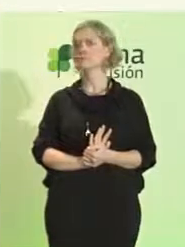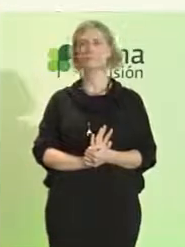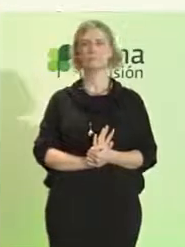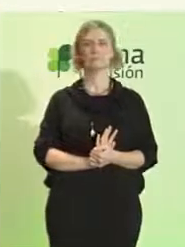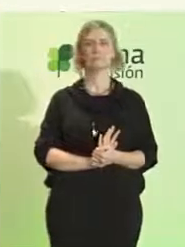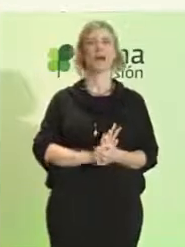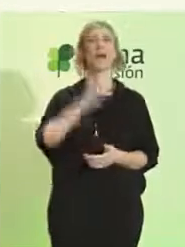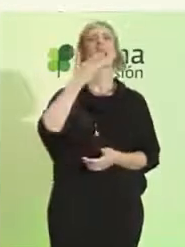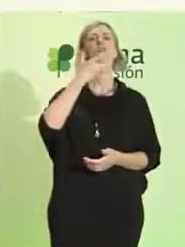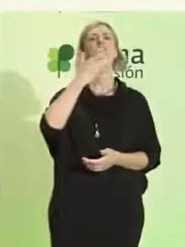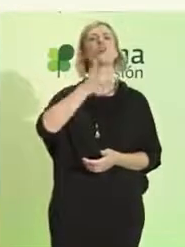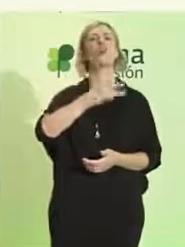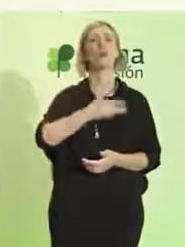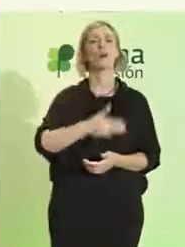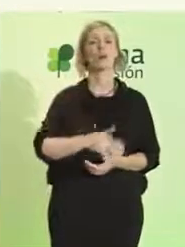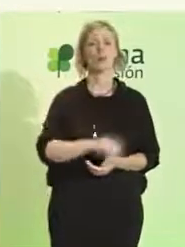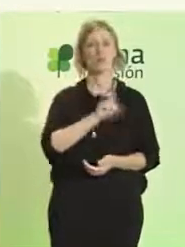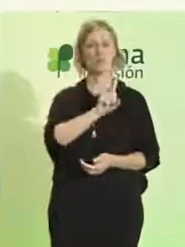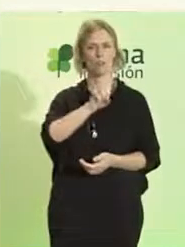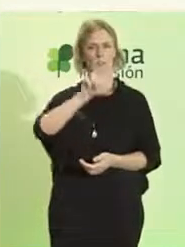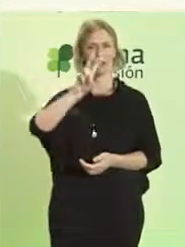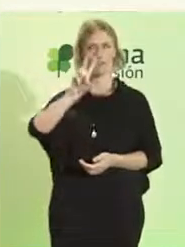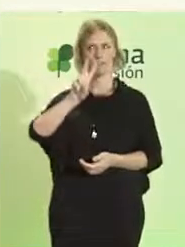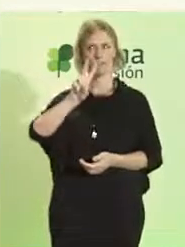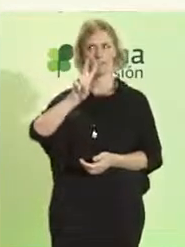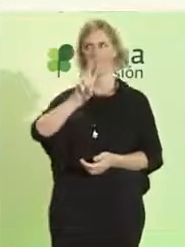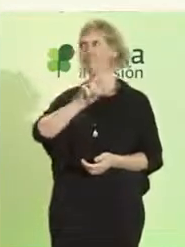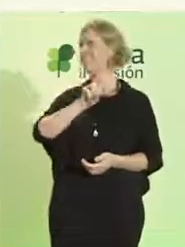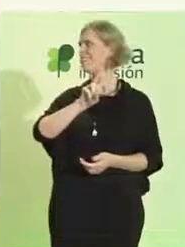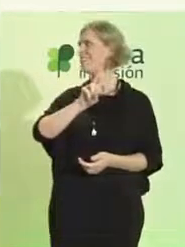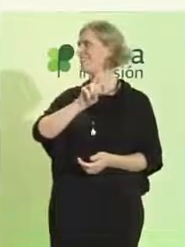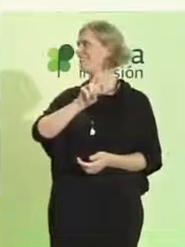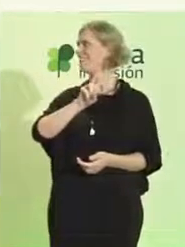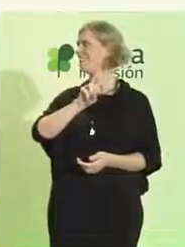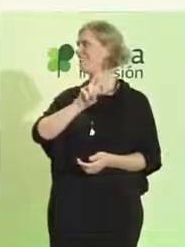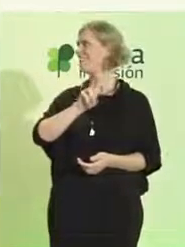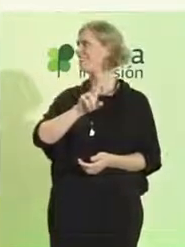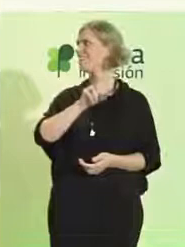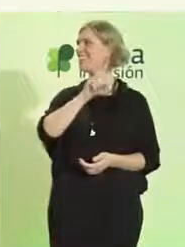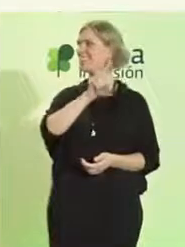Amarillo. Un, dos,